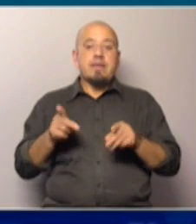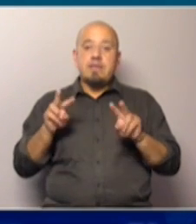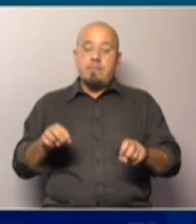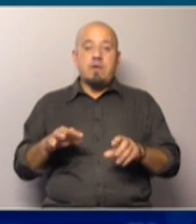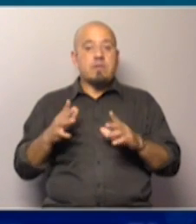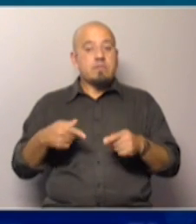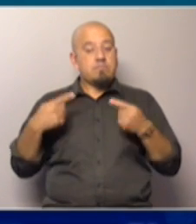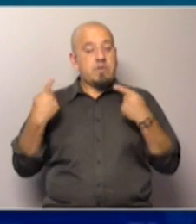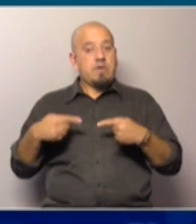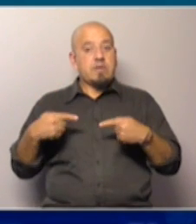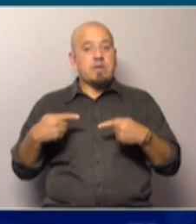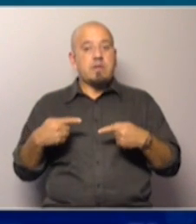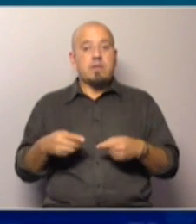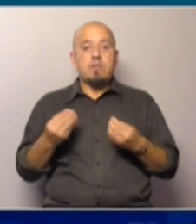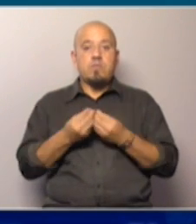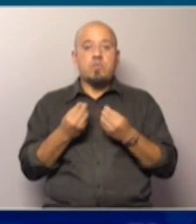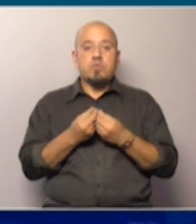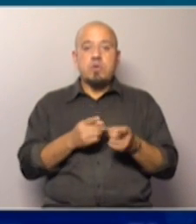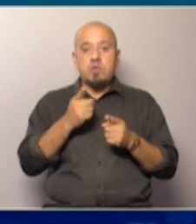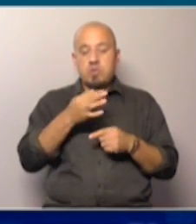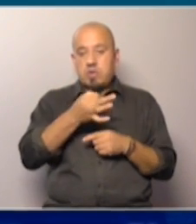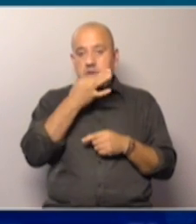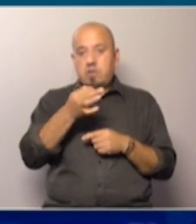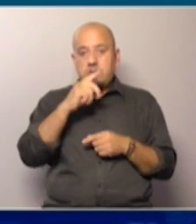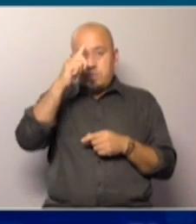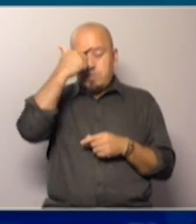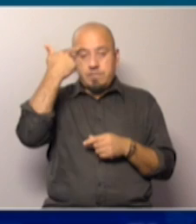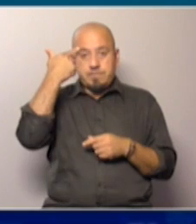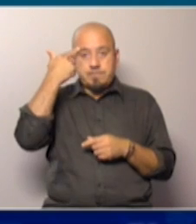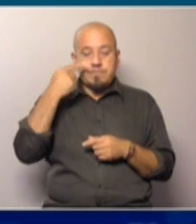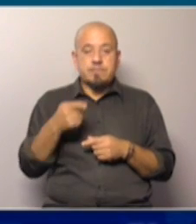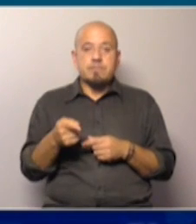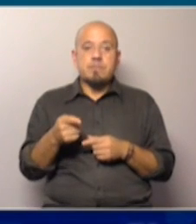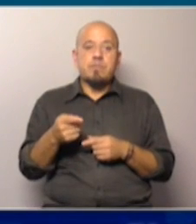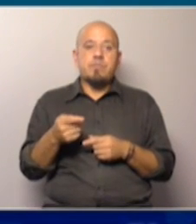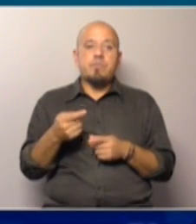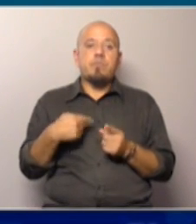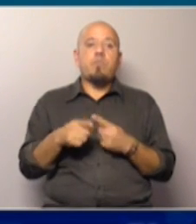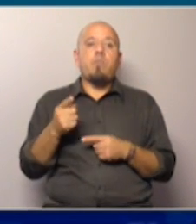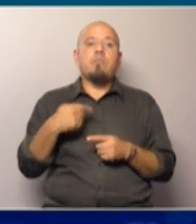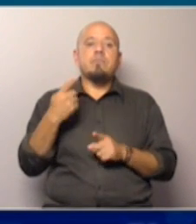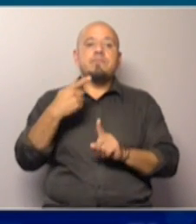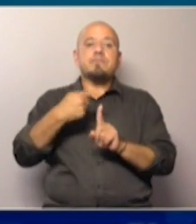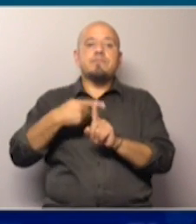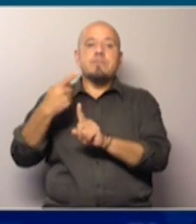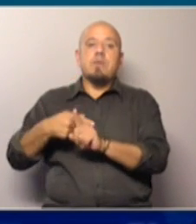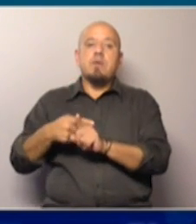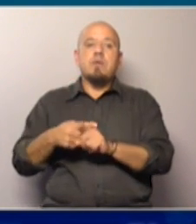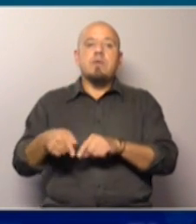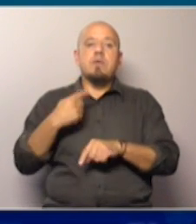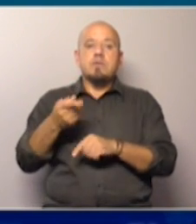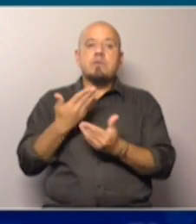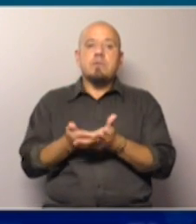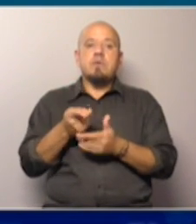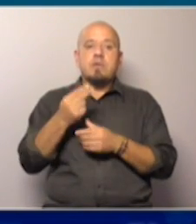dar para debatir, y esto que mencionó el presidente también, para debatir a fondo en los meses venideros, porque se va a plantear